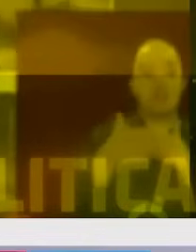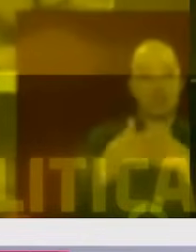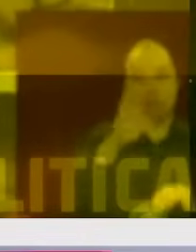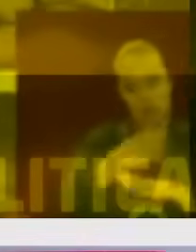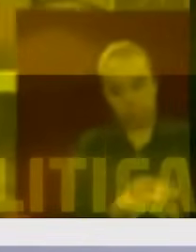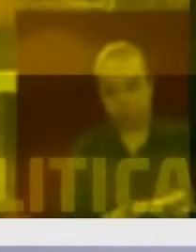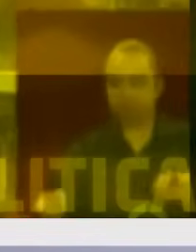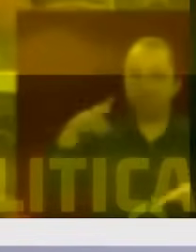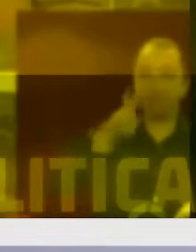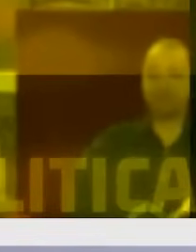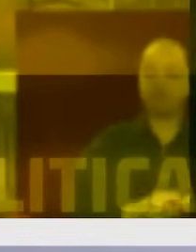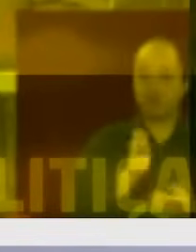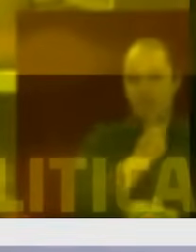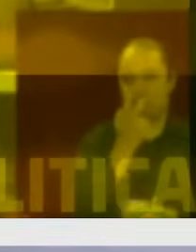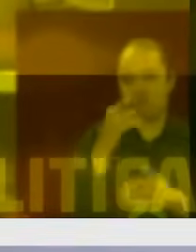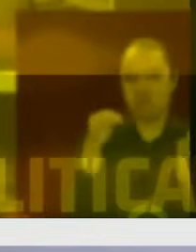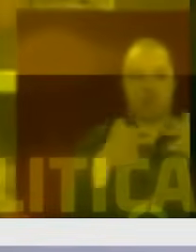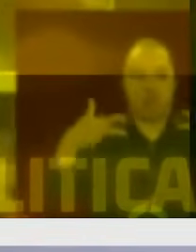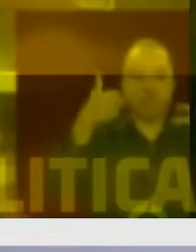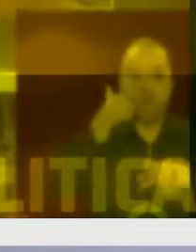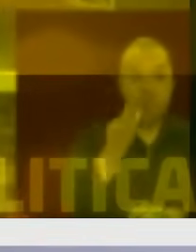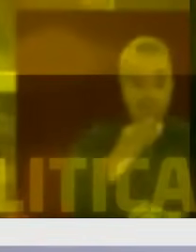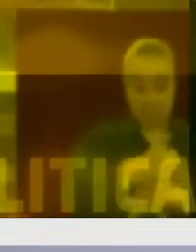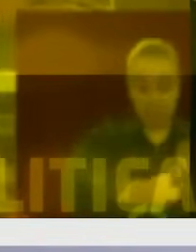en seguridad como en desarrollo urbano,